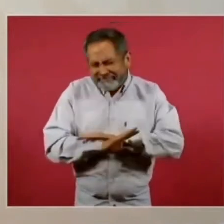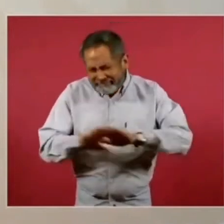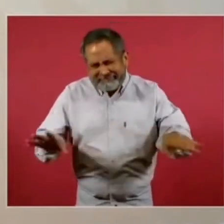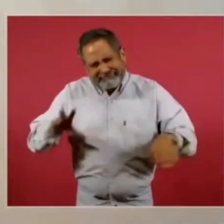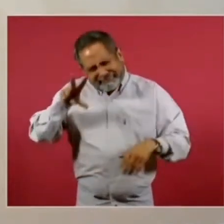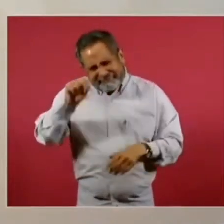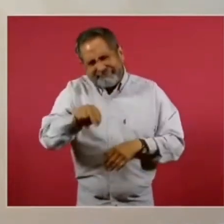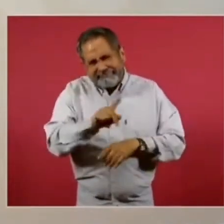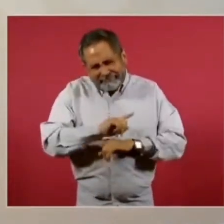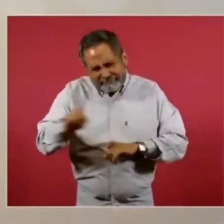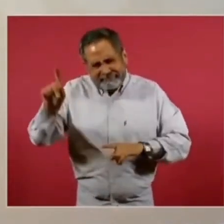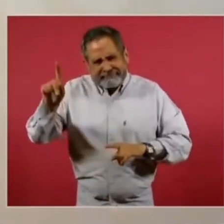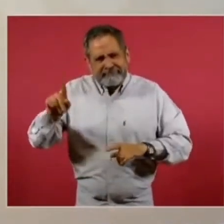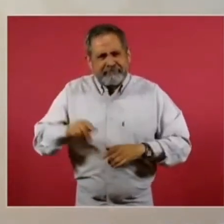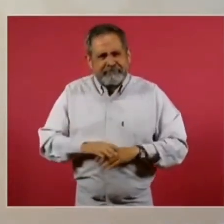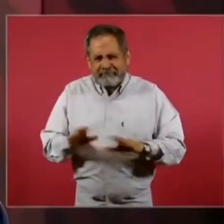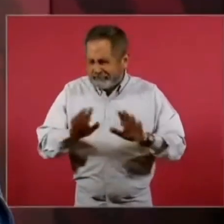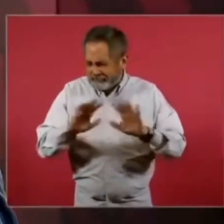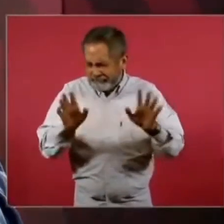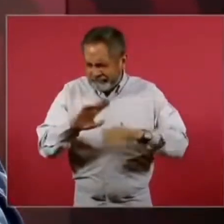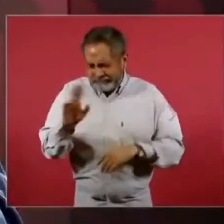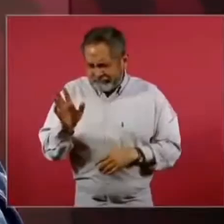no no